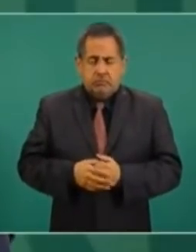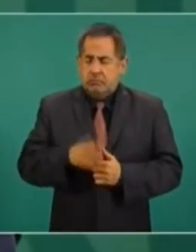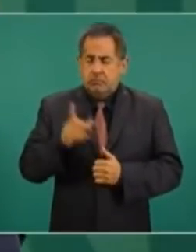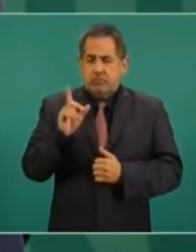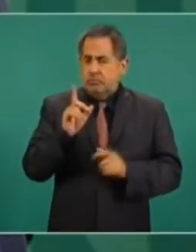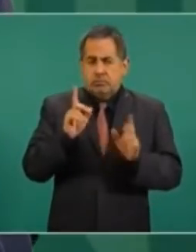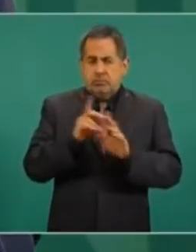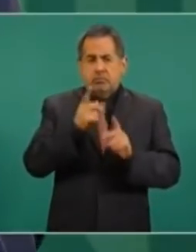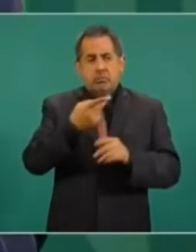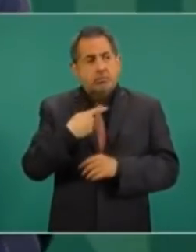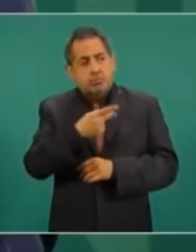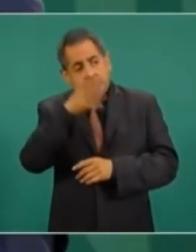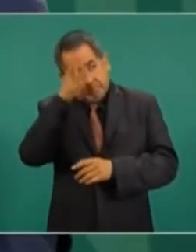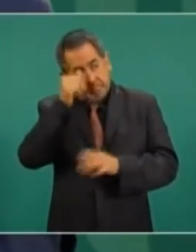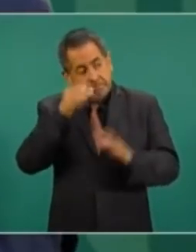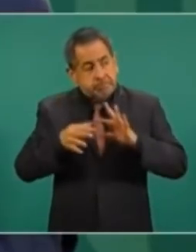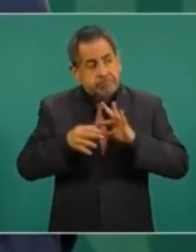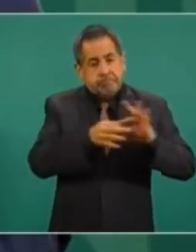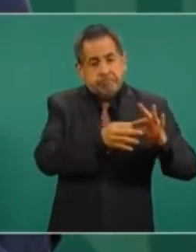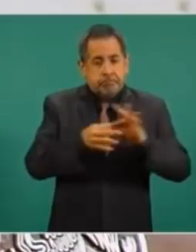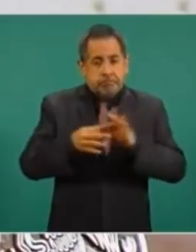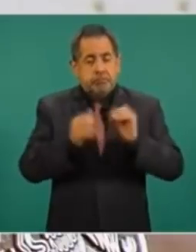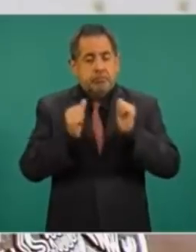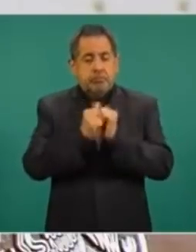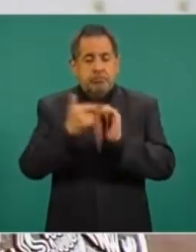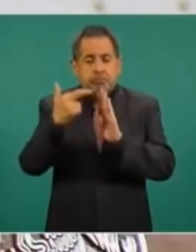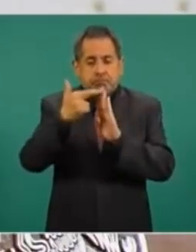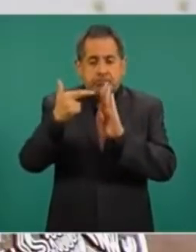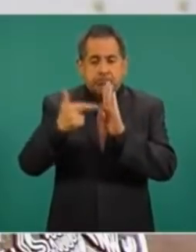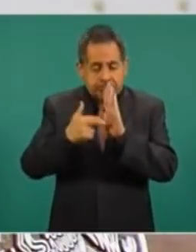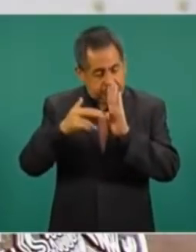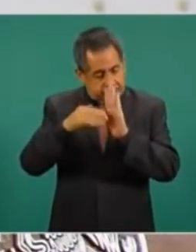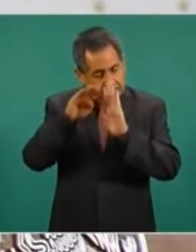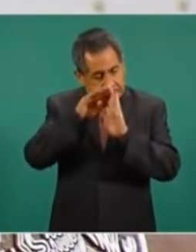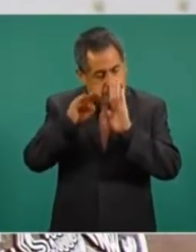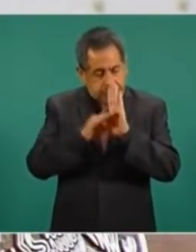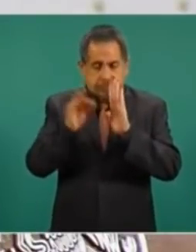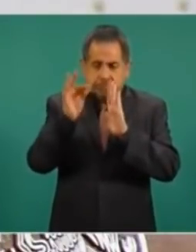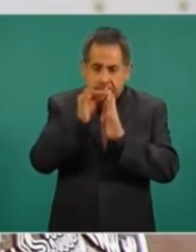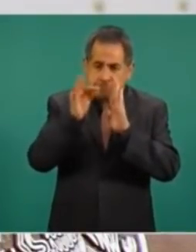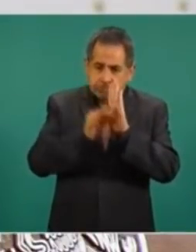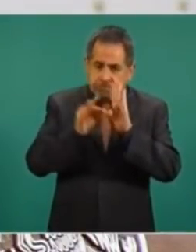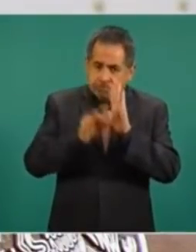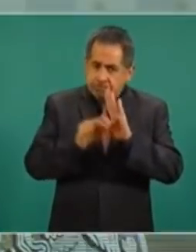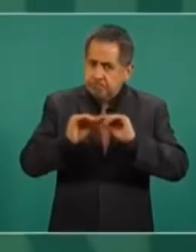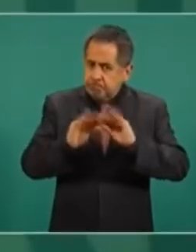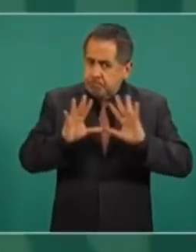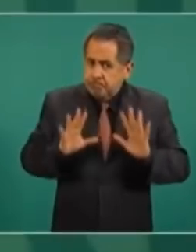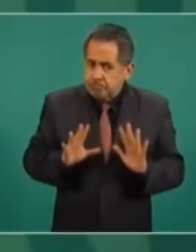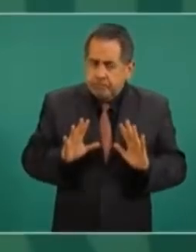solamente mediante acuerdos de cooperación con reglas bien definidas.